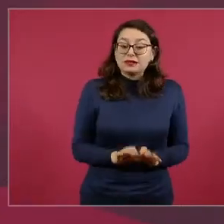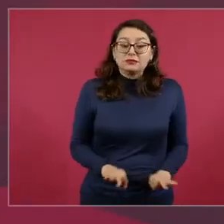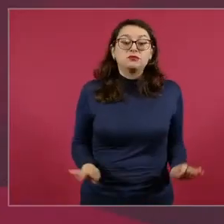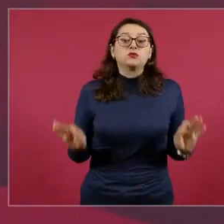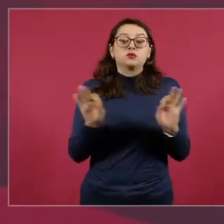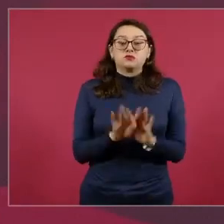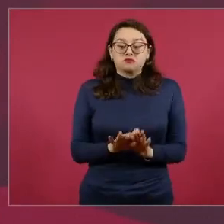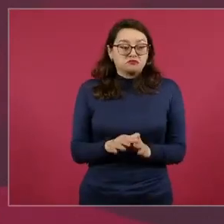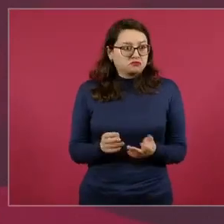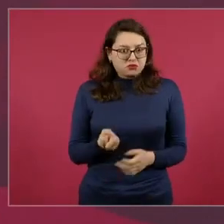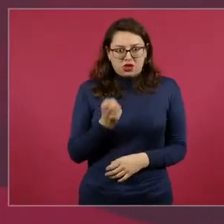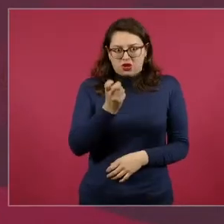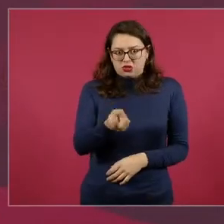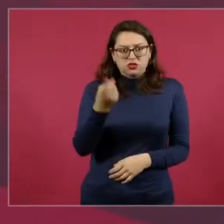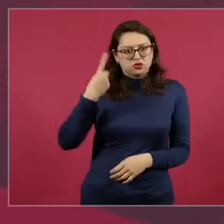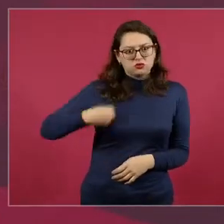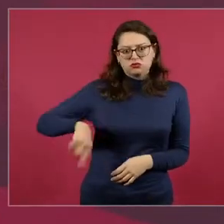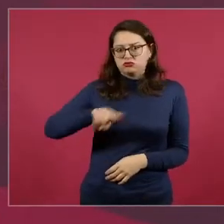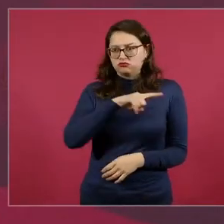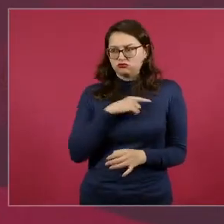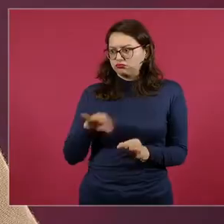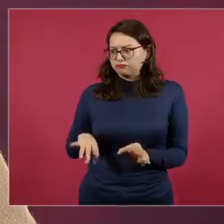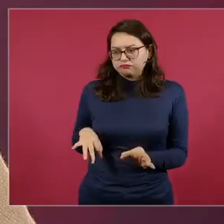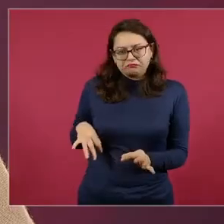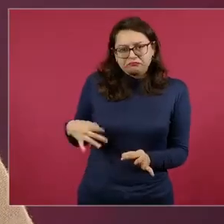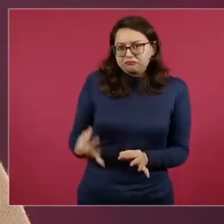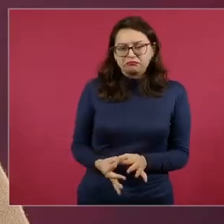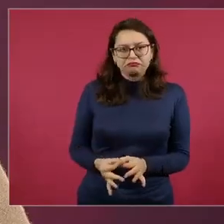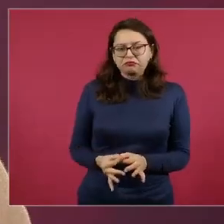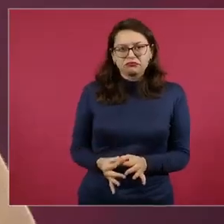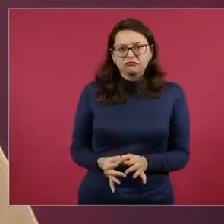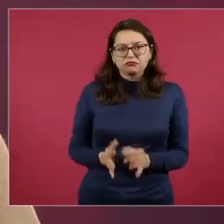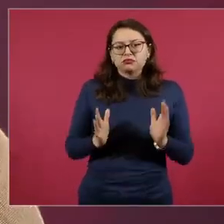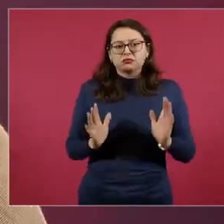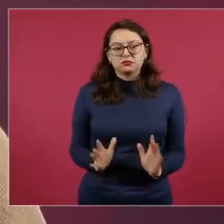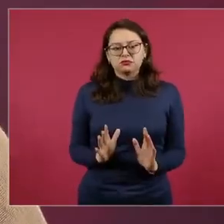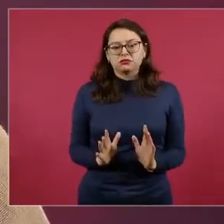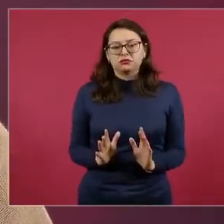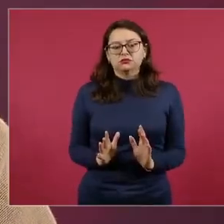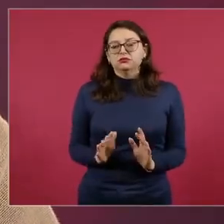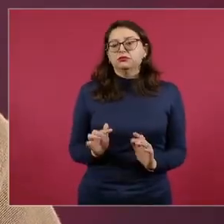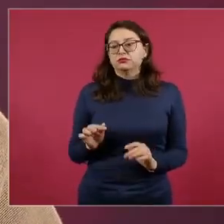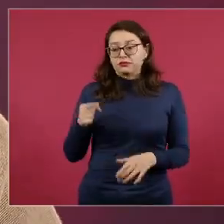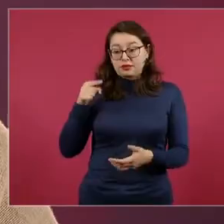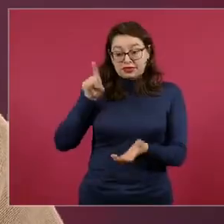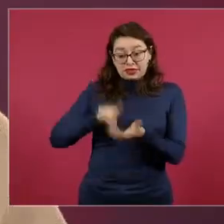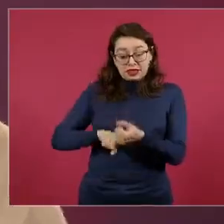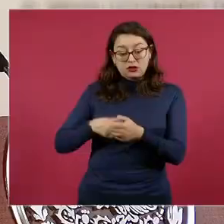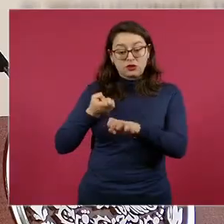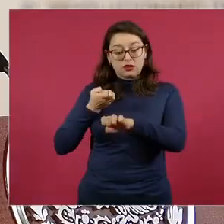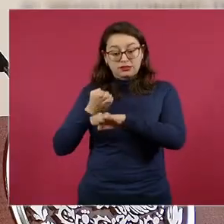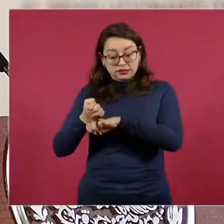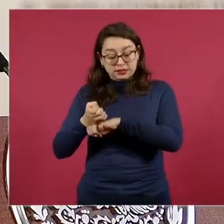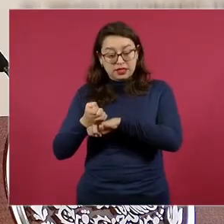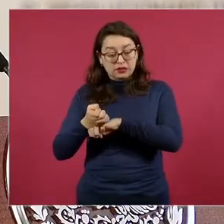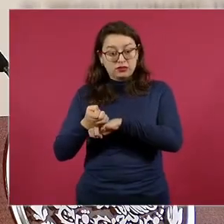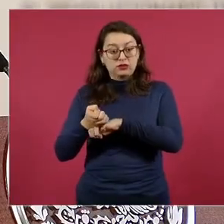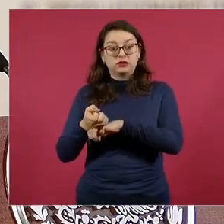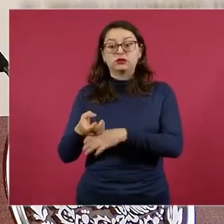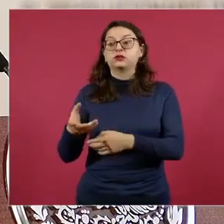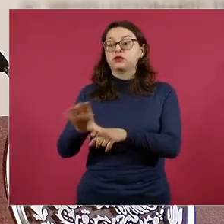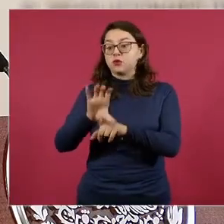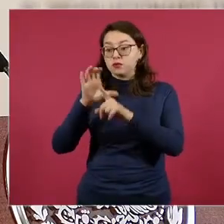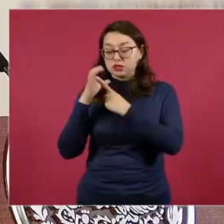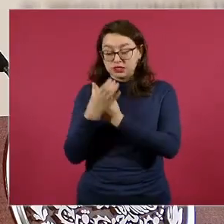ese sentido estamos armando el tejido para que desde lo local, los comisionados,